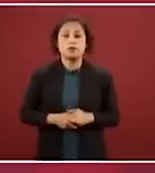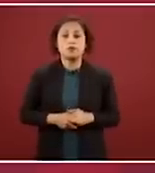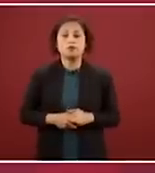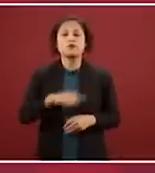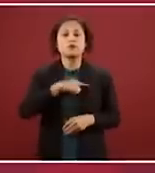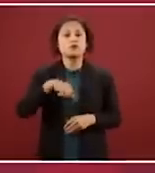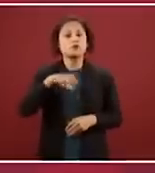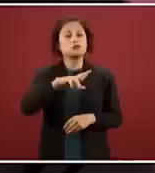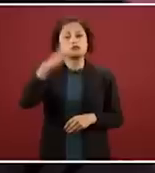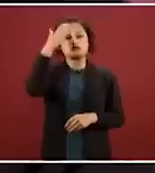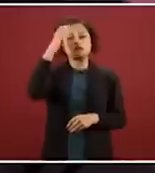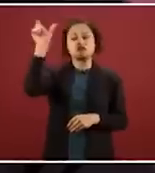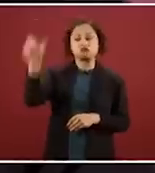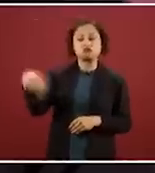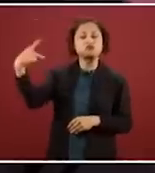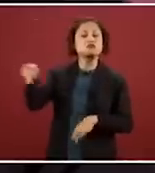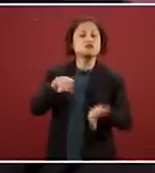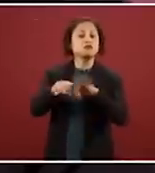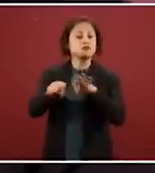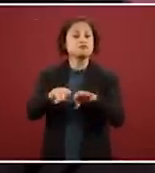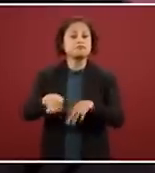reconocemos mucho.